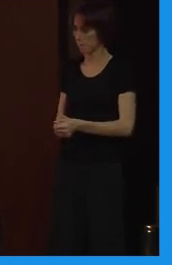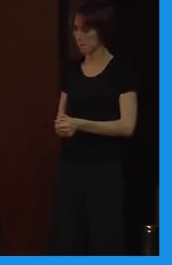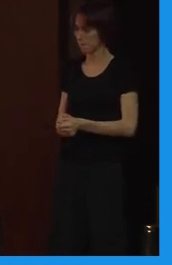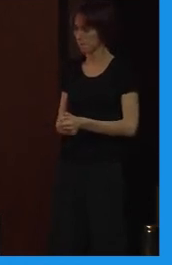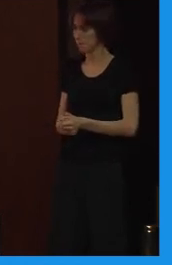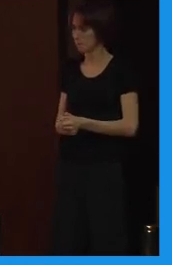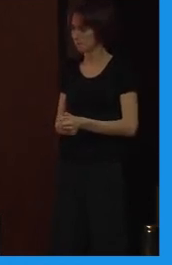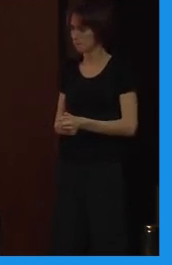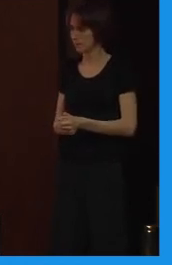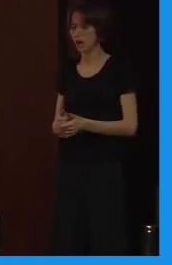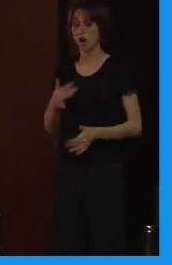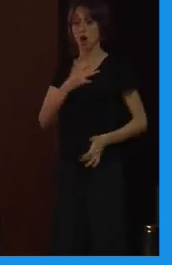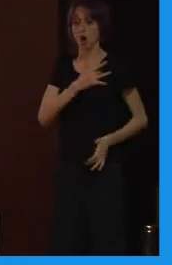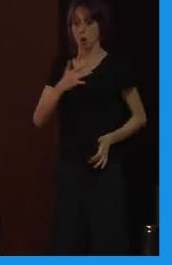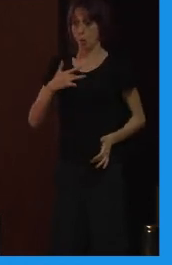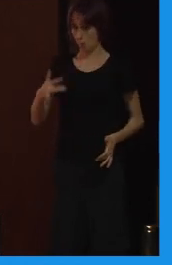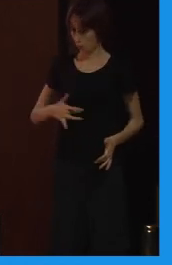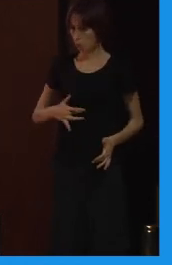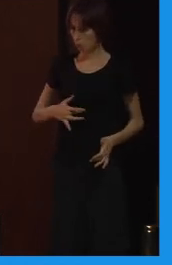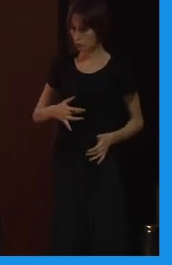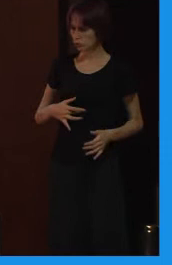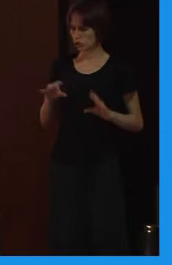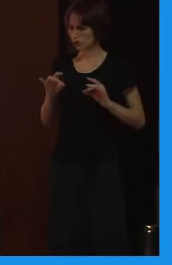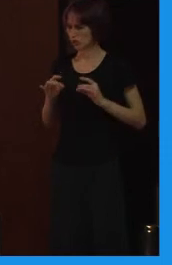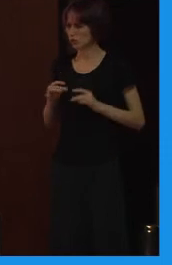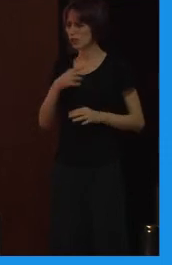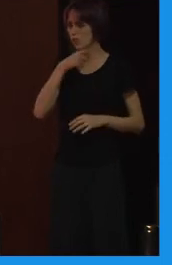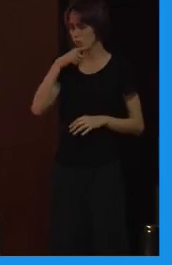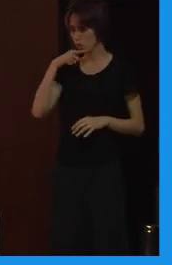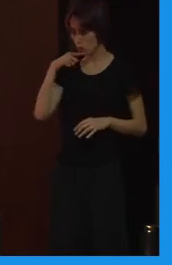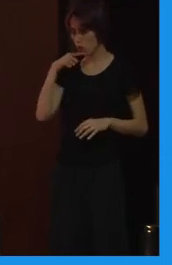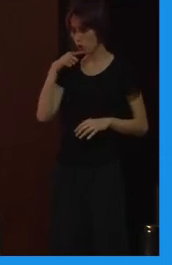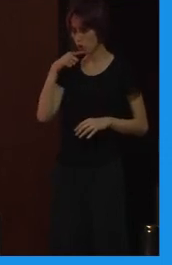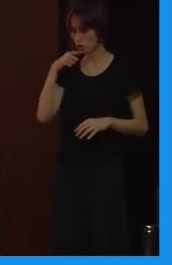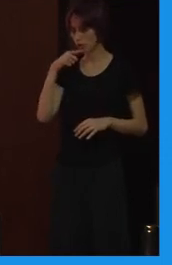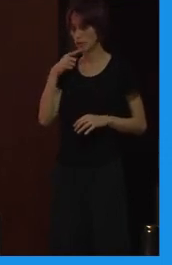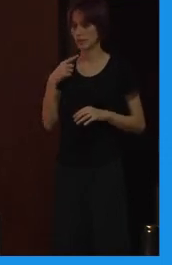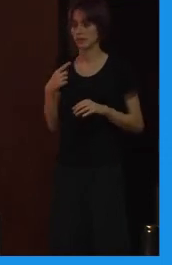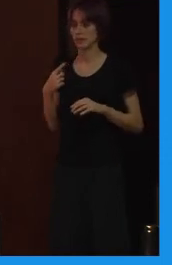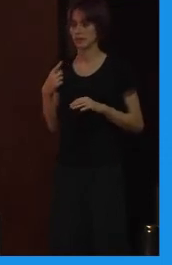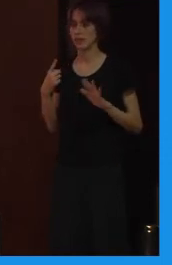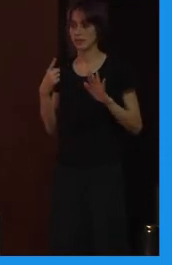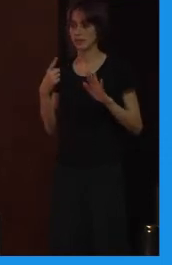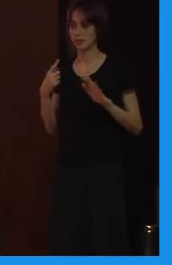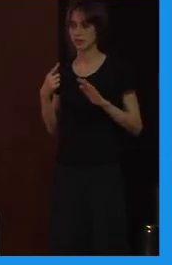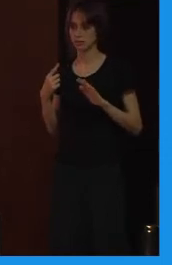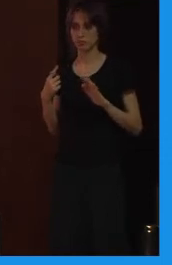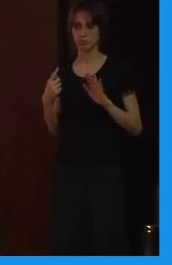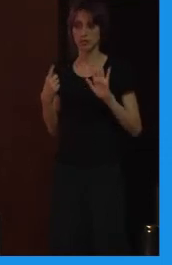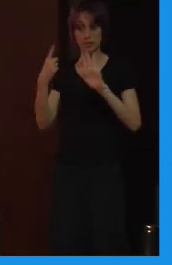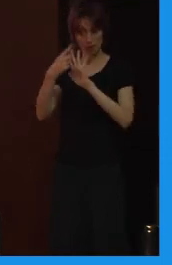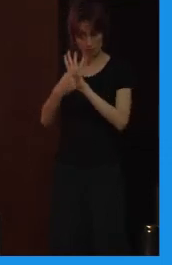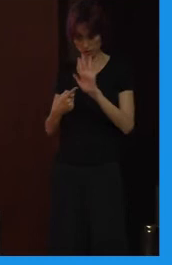pasaron a 6 puntos dolorosos, al cabo de terminar el estudio, que duró un